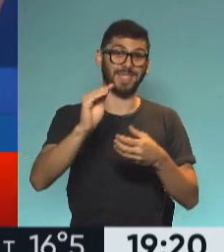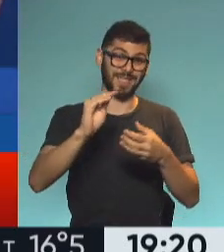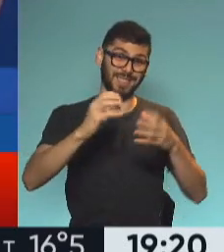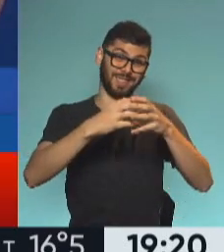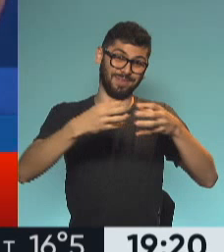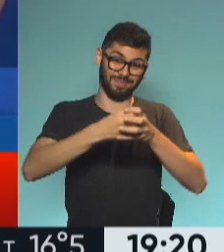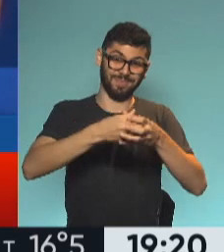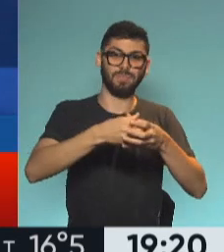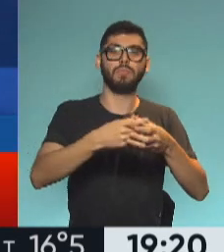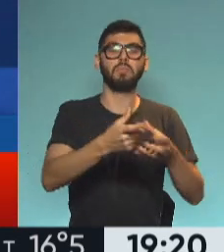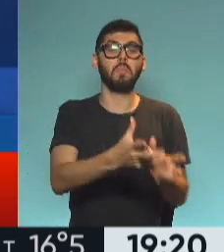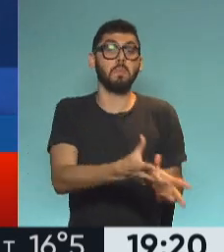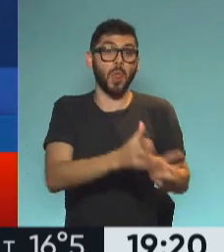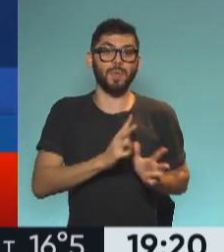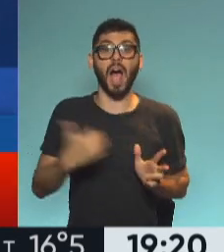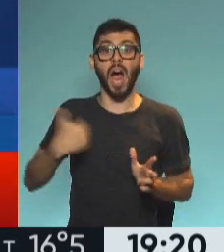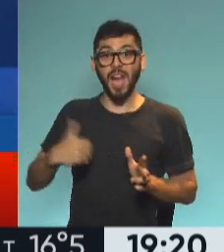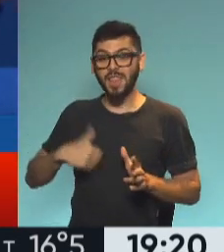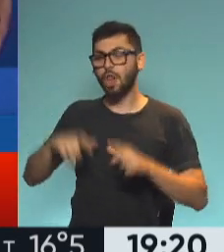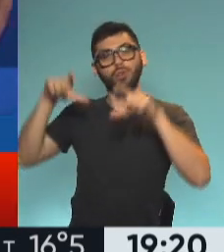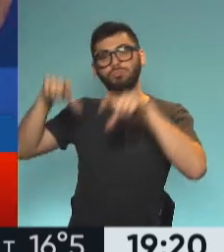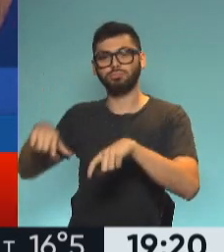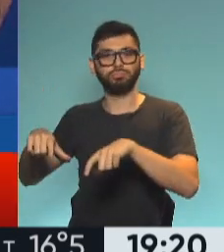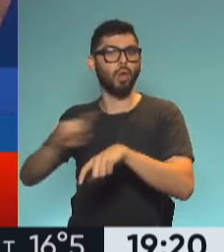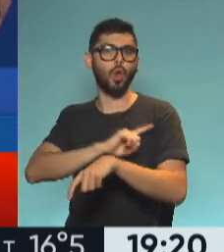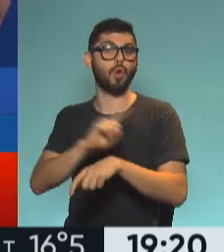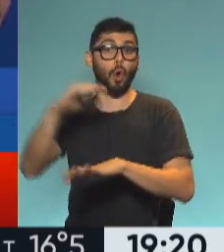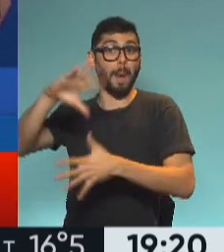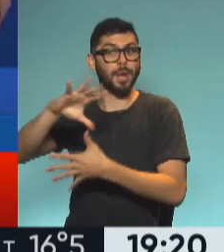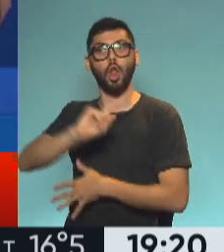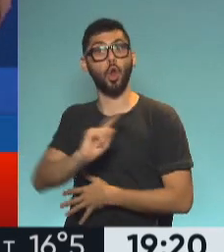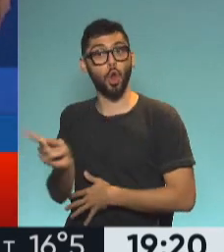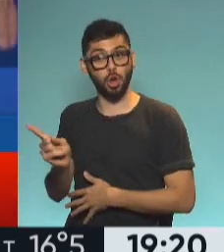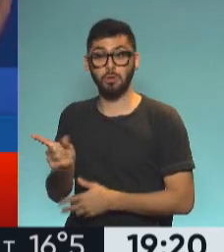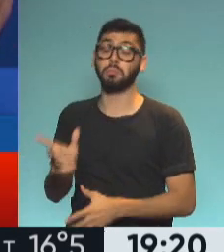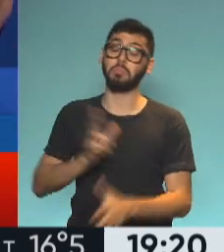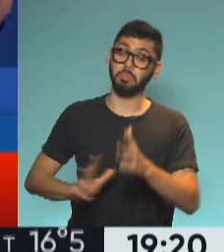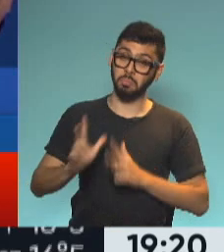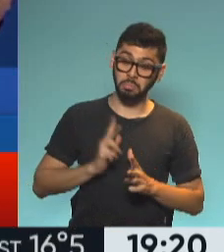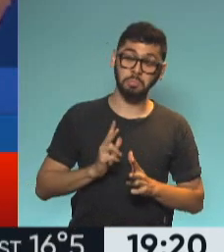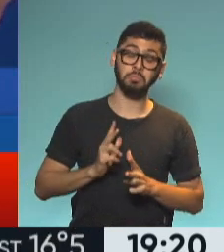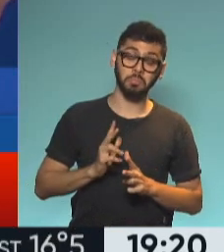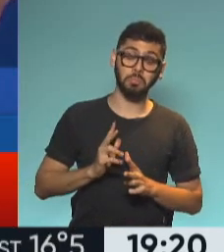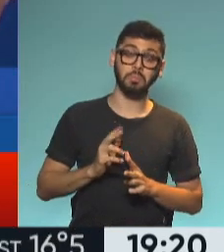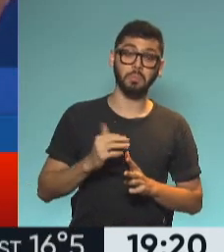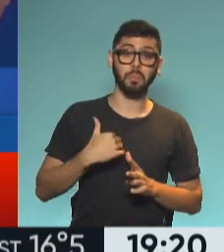de que Argentina no iría más sediar la Copa América. E se o Brasil